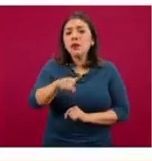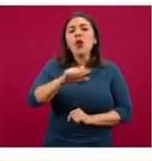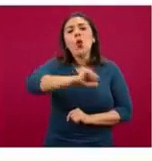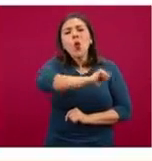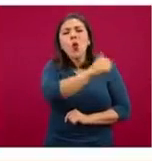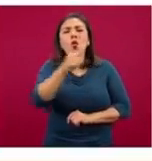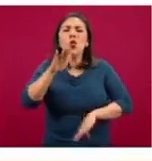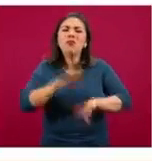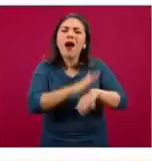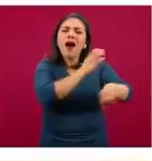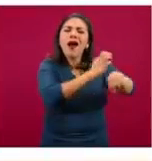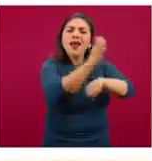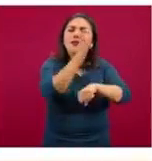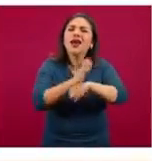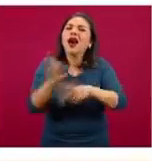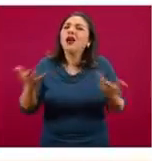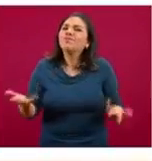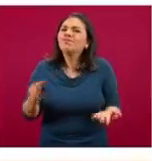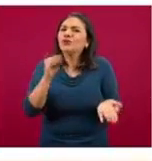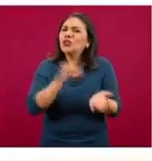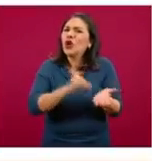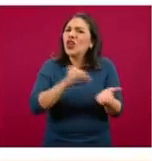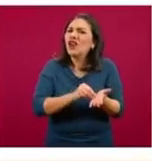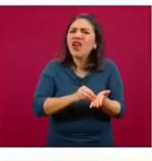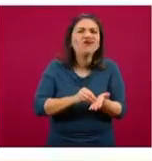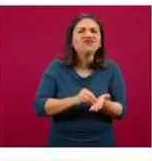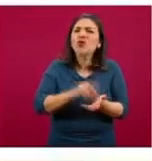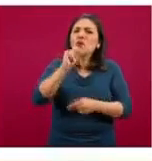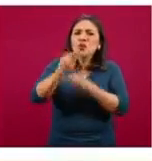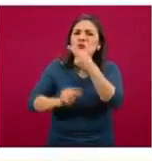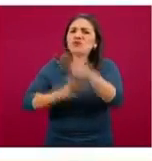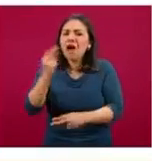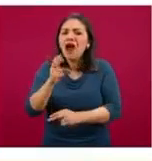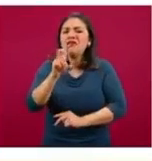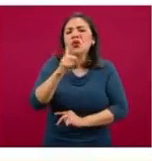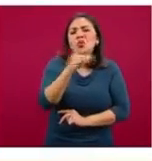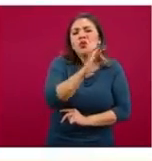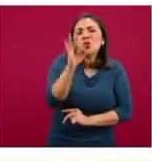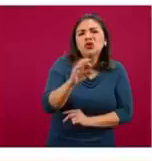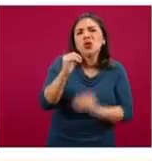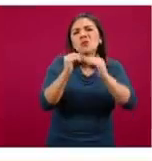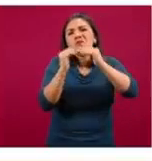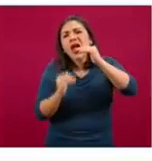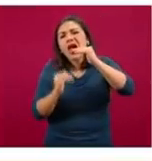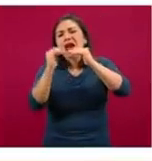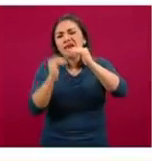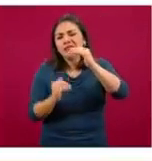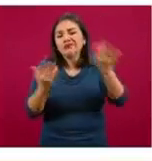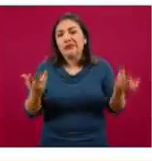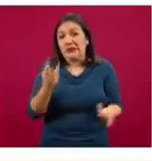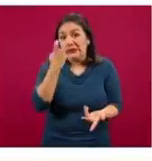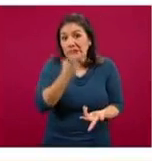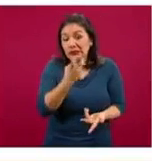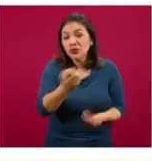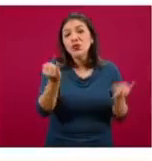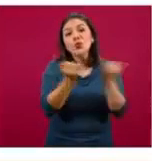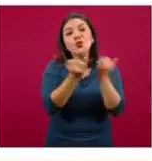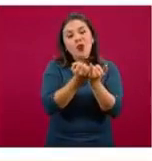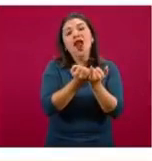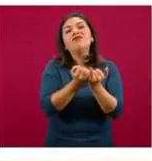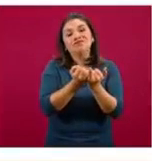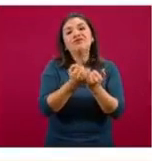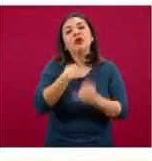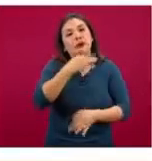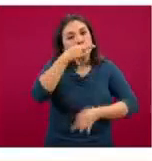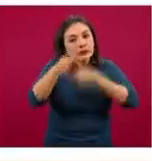otras entidades que se mantienen en un 31% o menos de ese avance, y lógicamente aquí también es el